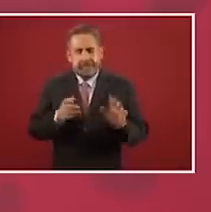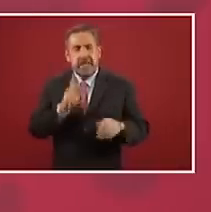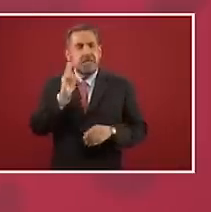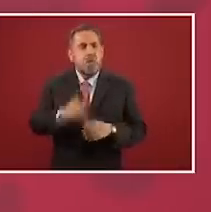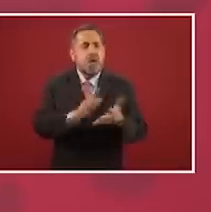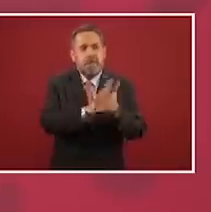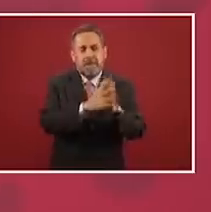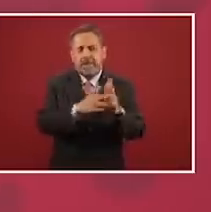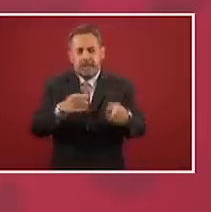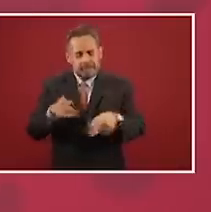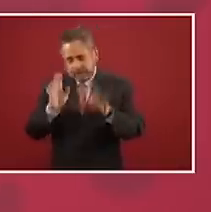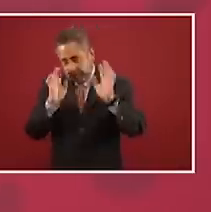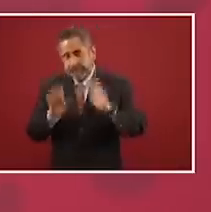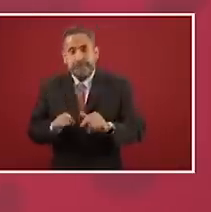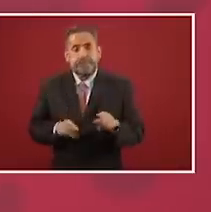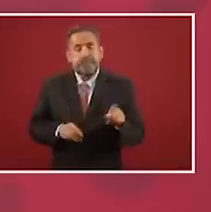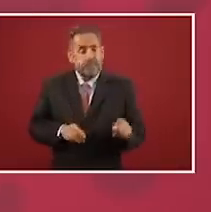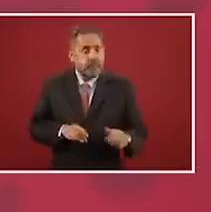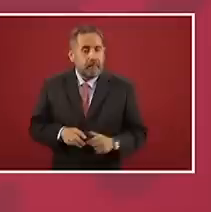delincuencia.